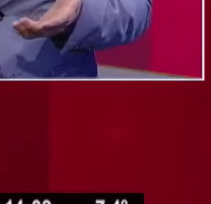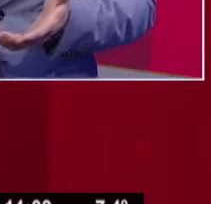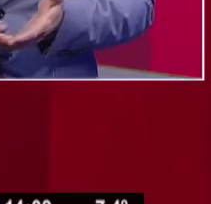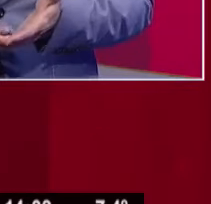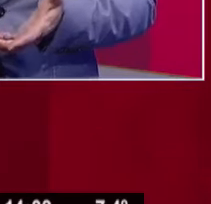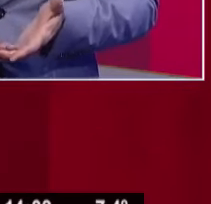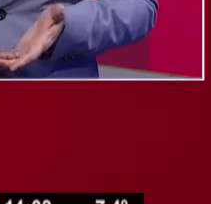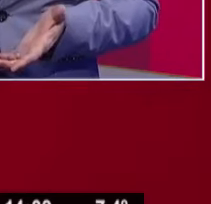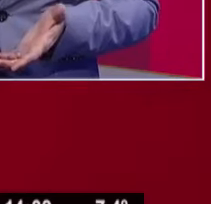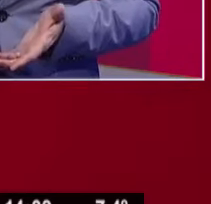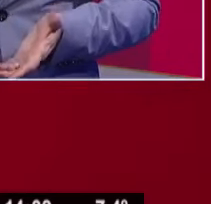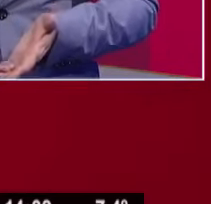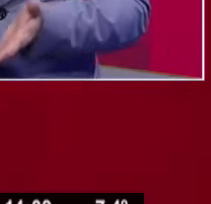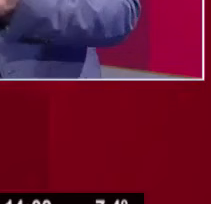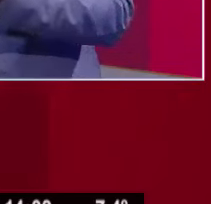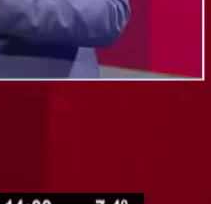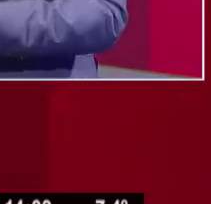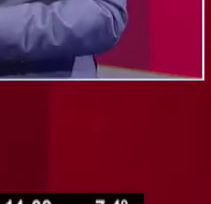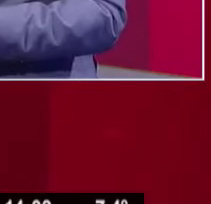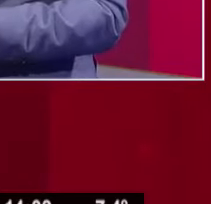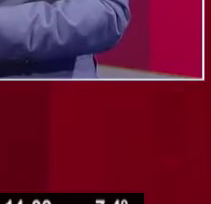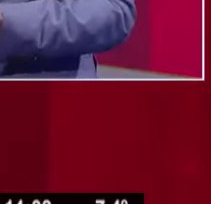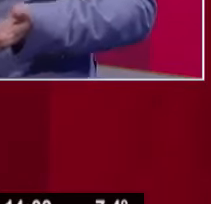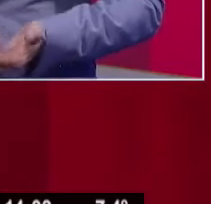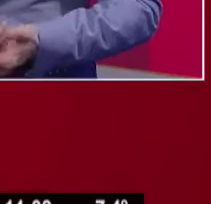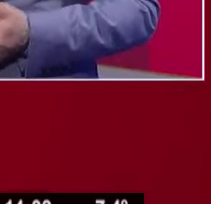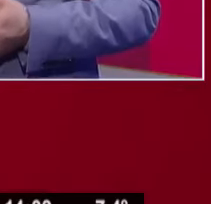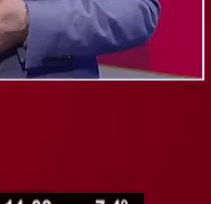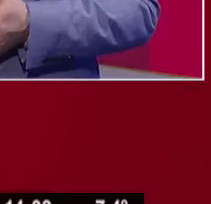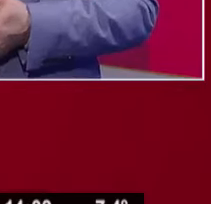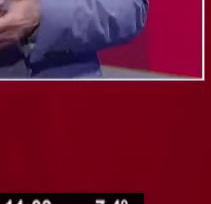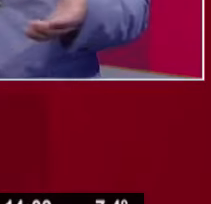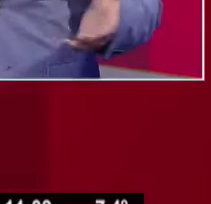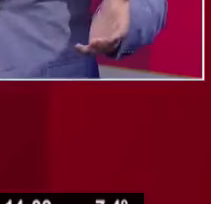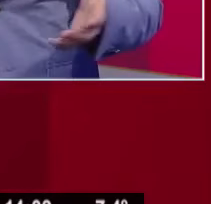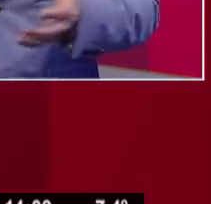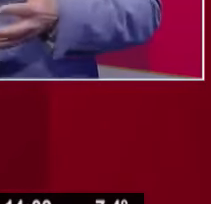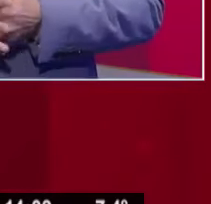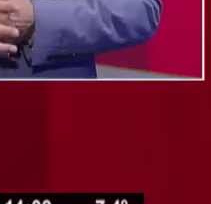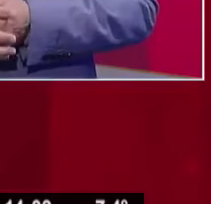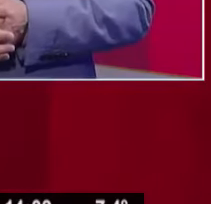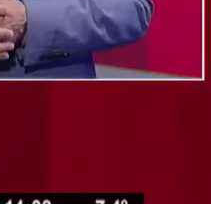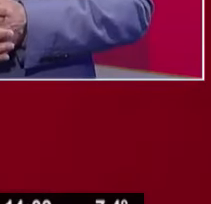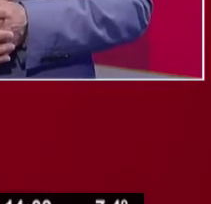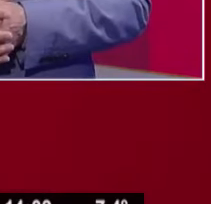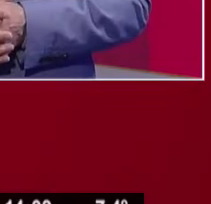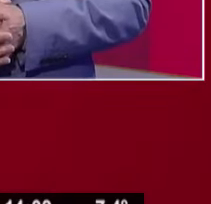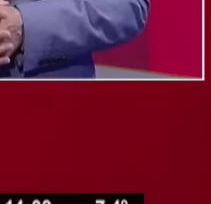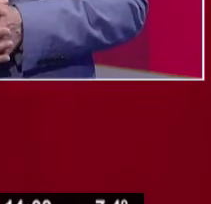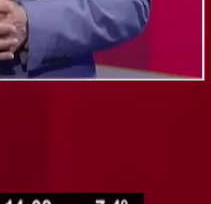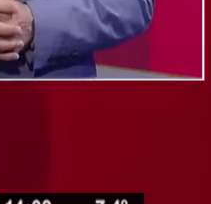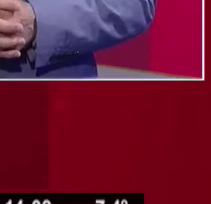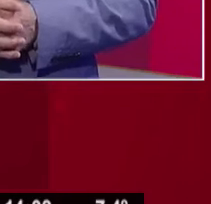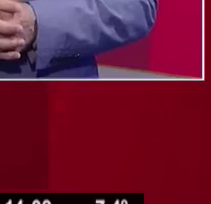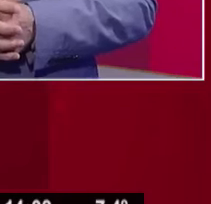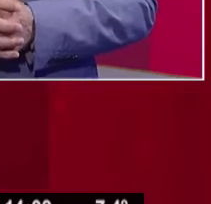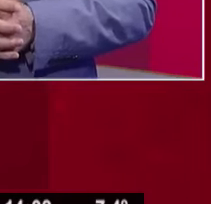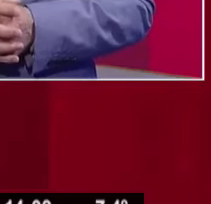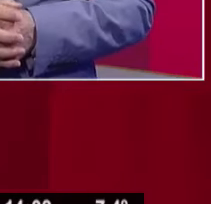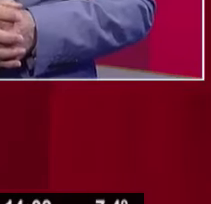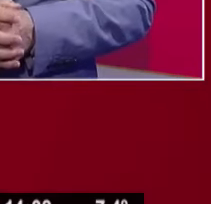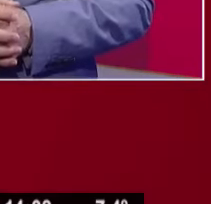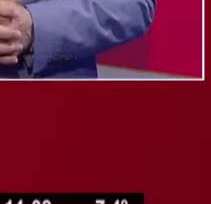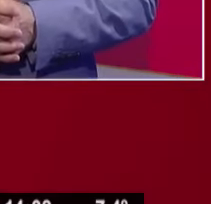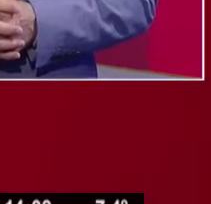recursos para que las provincias puedan gestionar también dentro de su marco, yo creo que esto va a ser muy positivo y va a ser